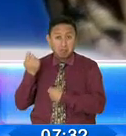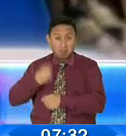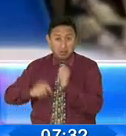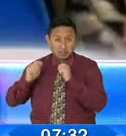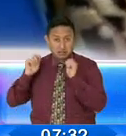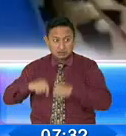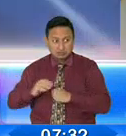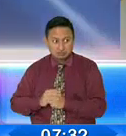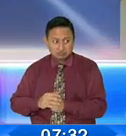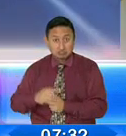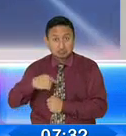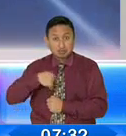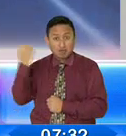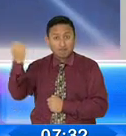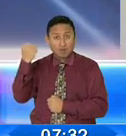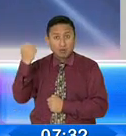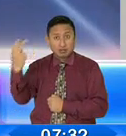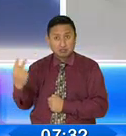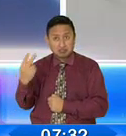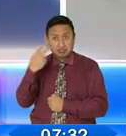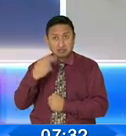talento.